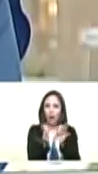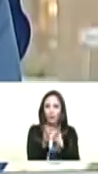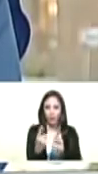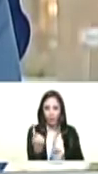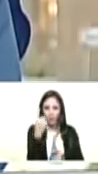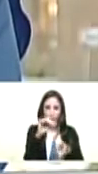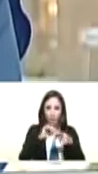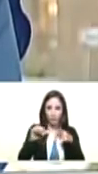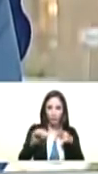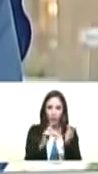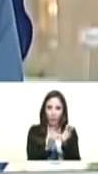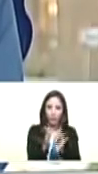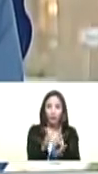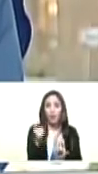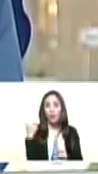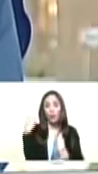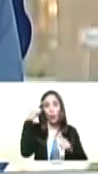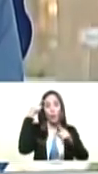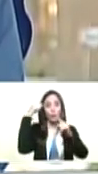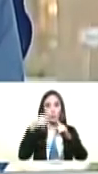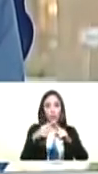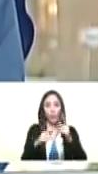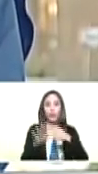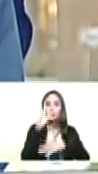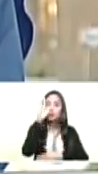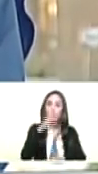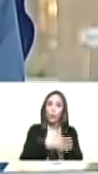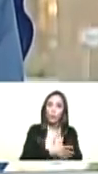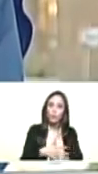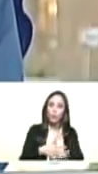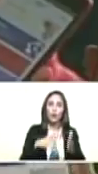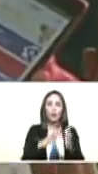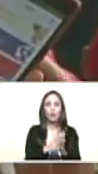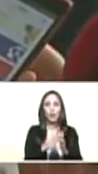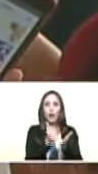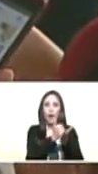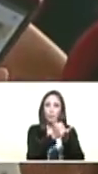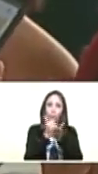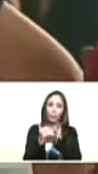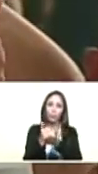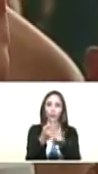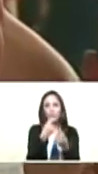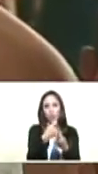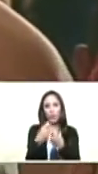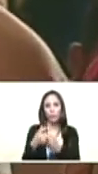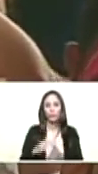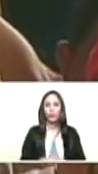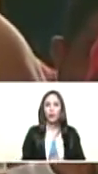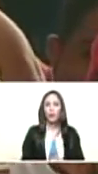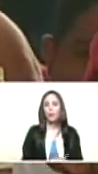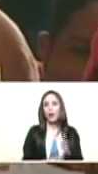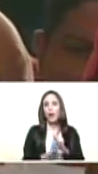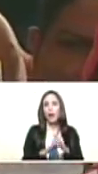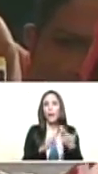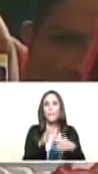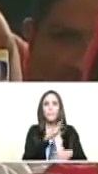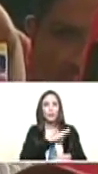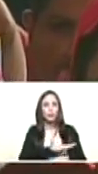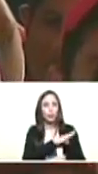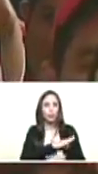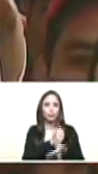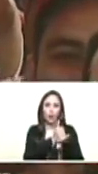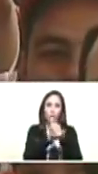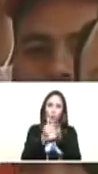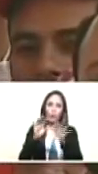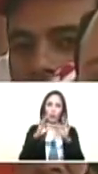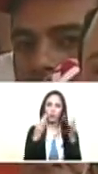decir, misión cumplida, 5 millones de hogares protegidos por la gran misión Hogares de la Patria a través